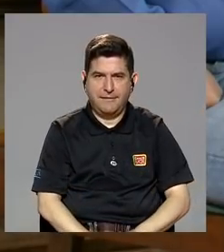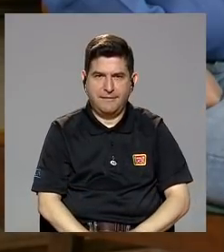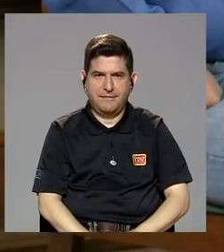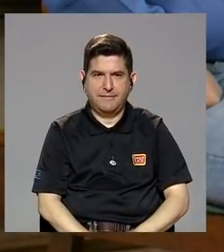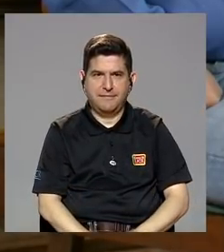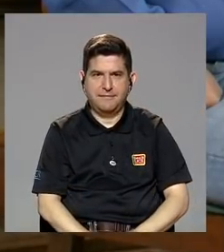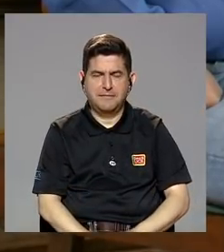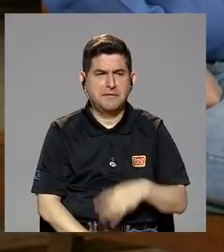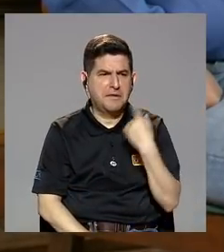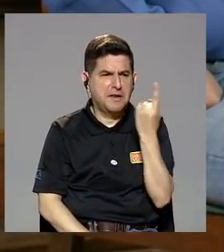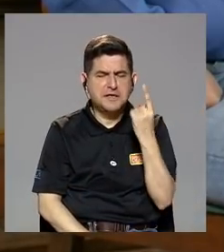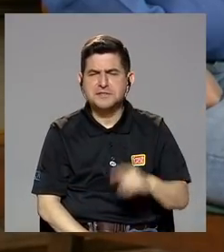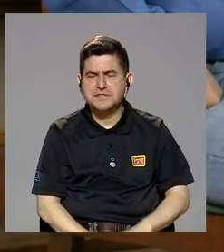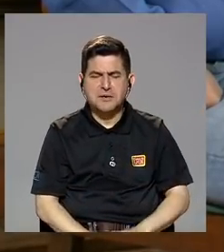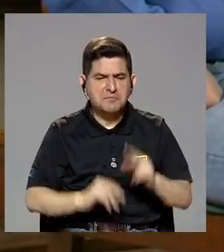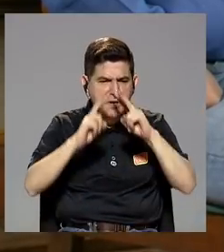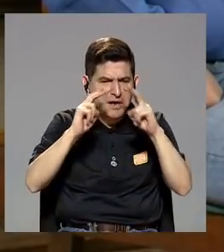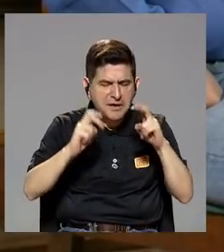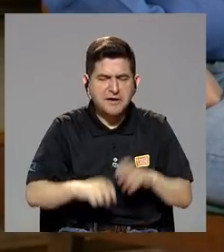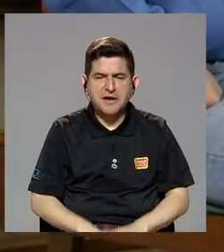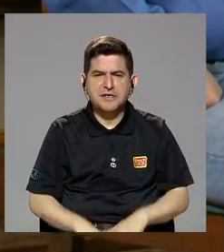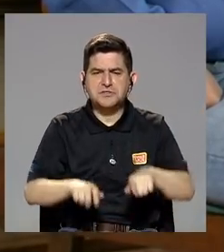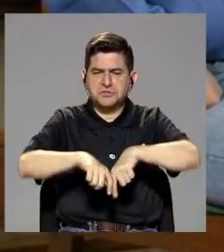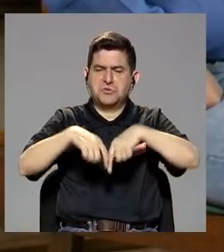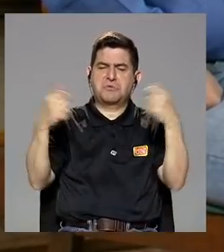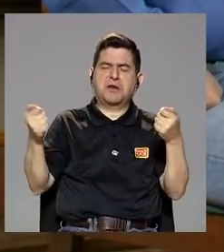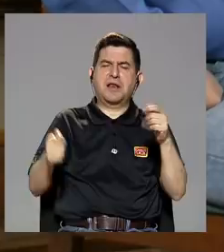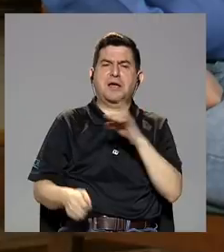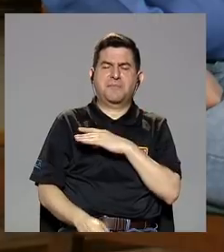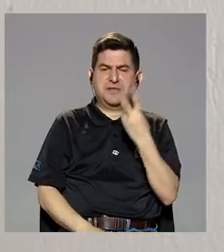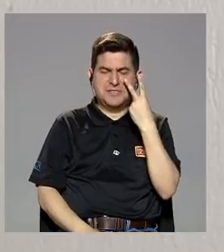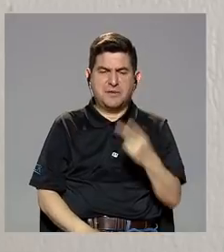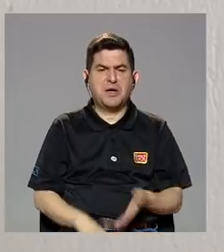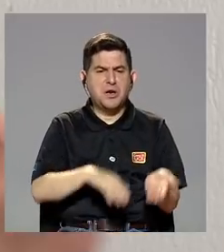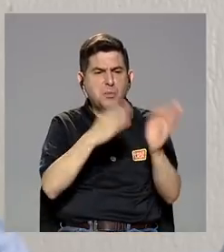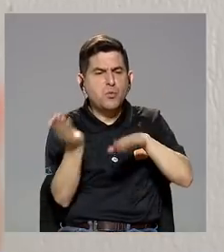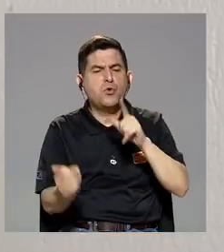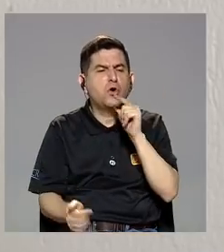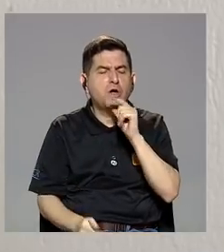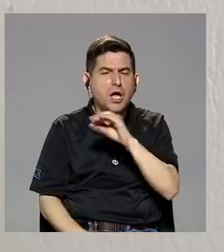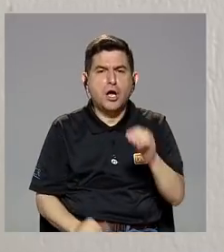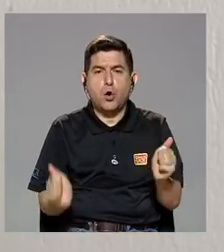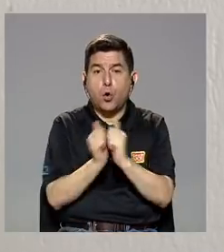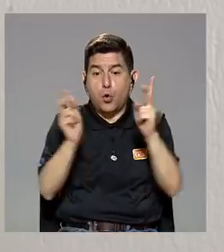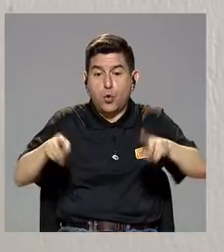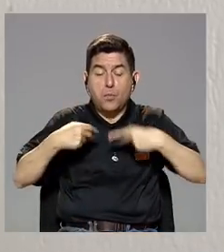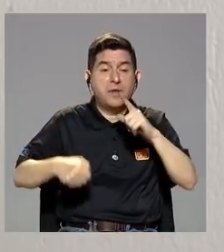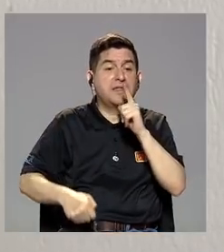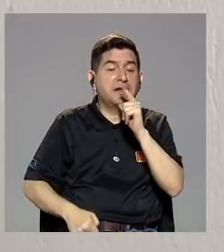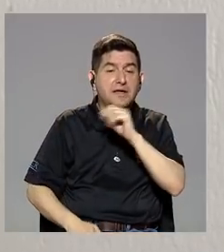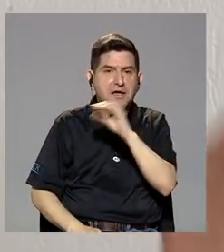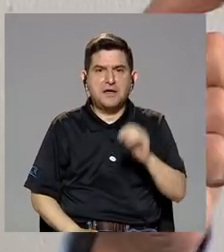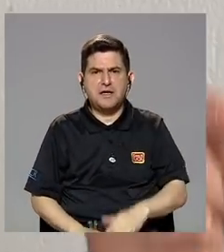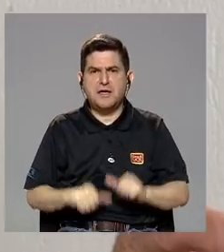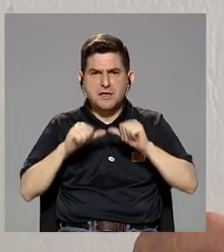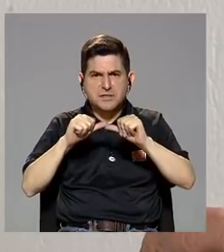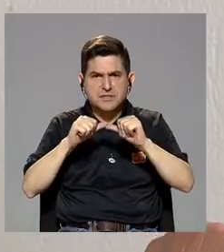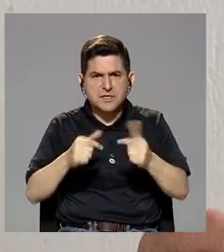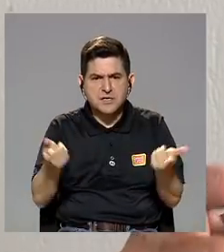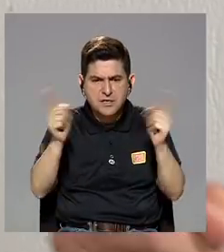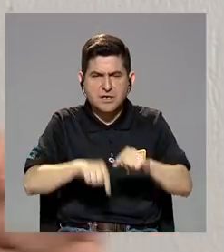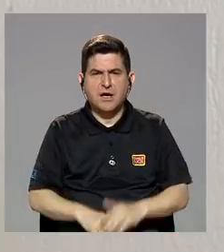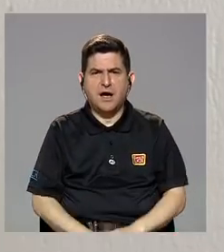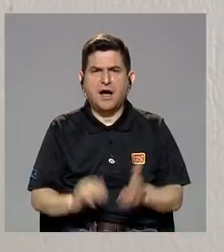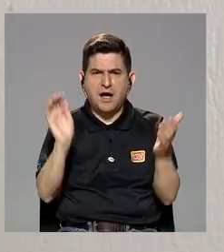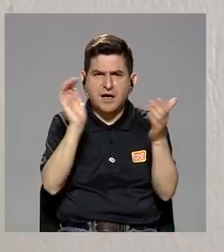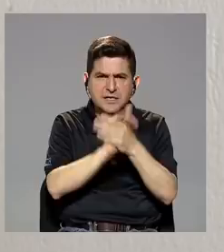siempre revisó la prensa no chilena para enterarme quién se murió quién está vivo y que lo que está pasando y de repente ve david que